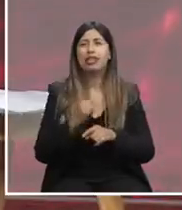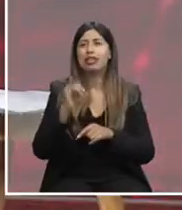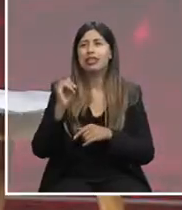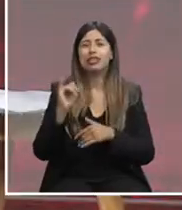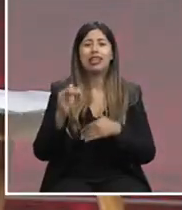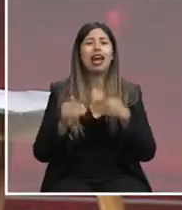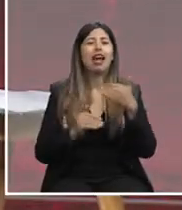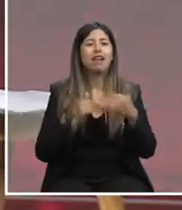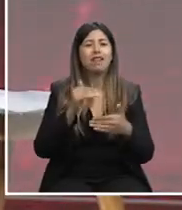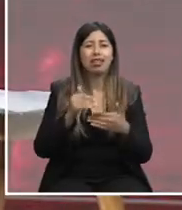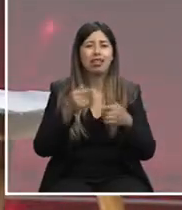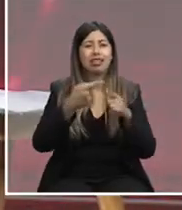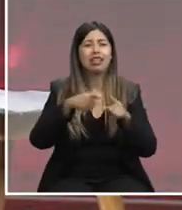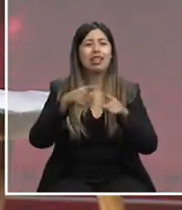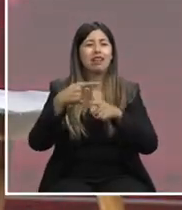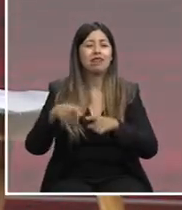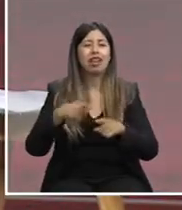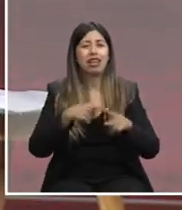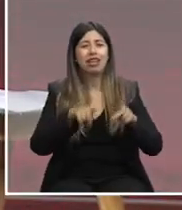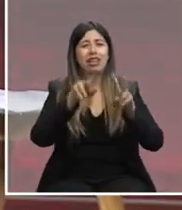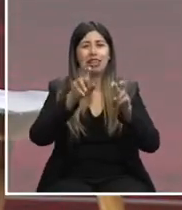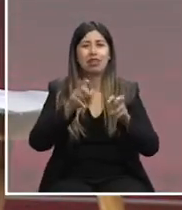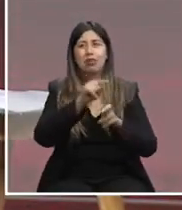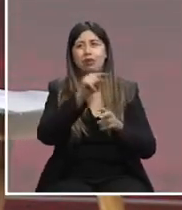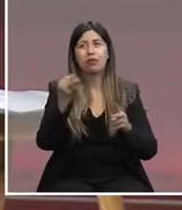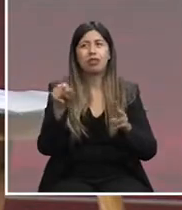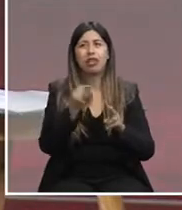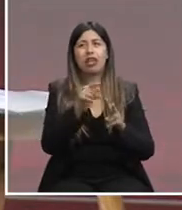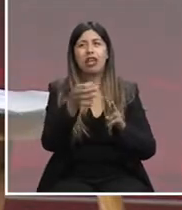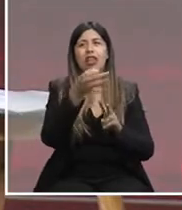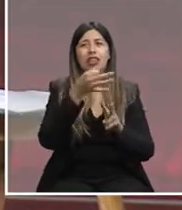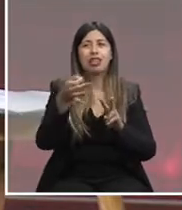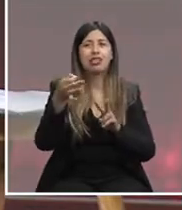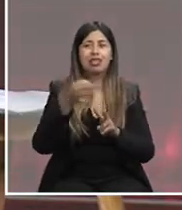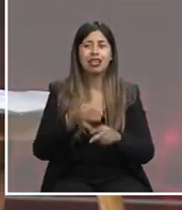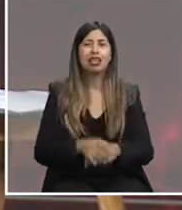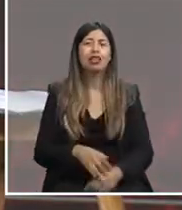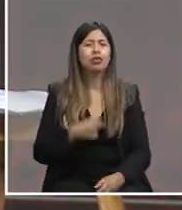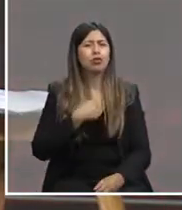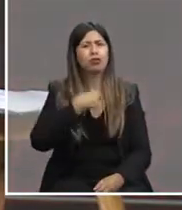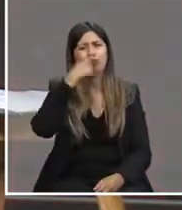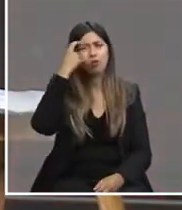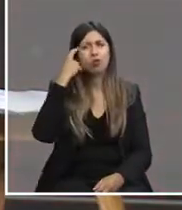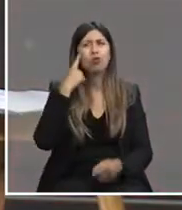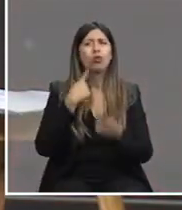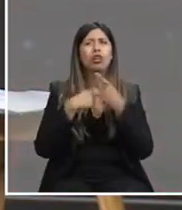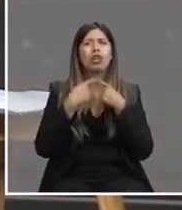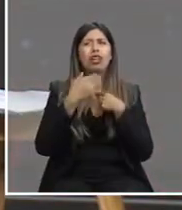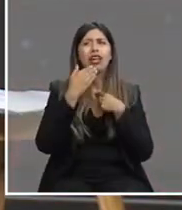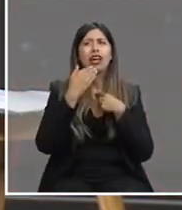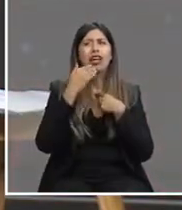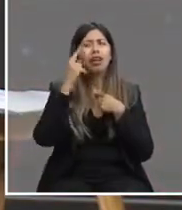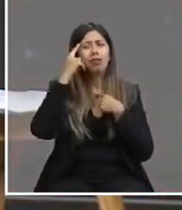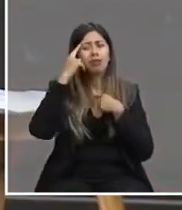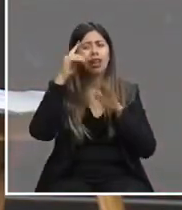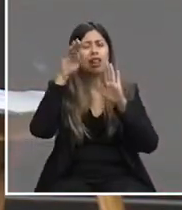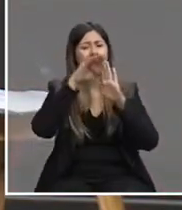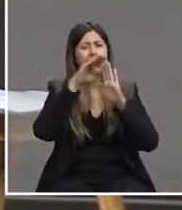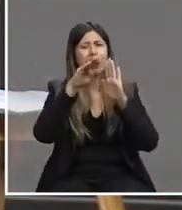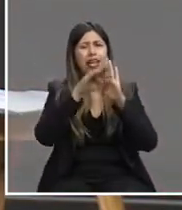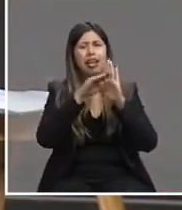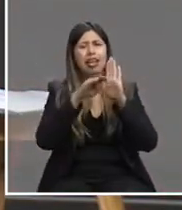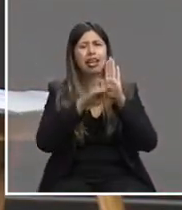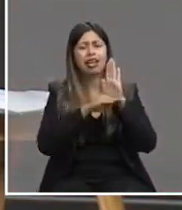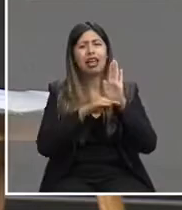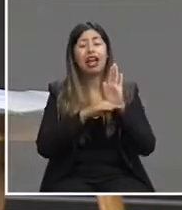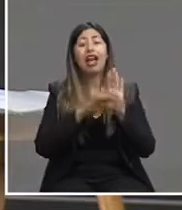sobre distintas líneas de lo que están planteando ambos. Me parece muy interesante también que hagan una microlista mental de los antídotos,